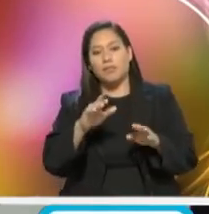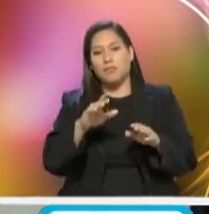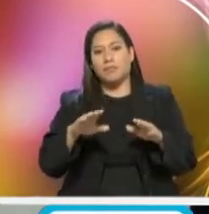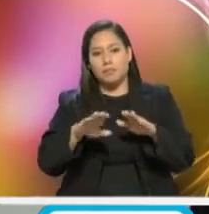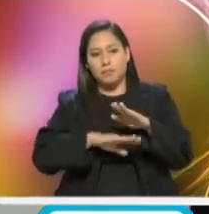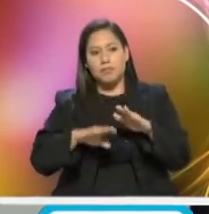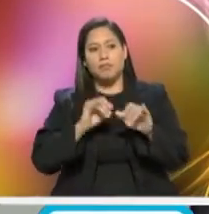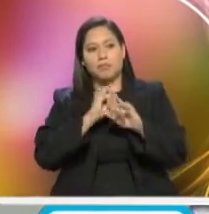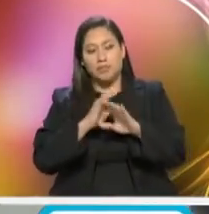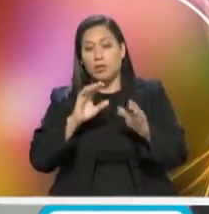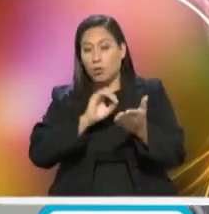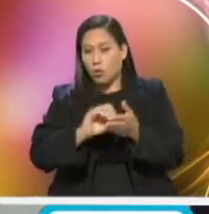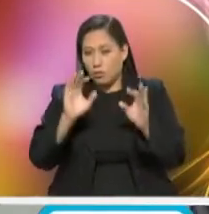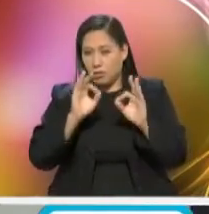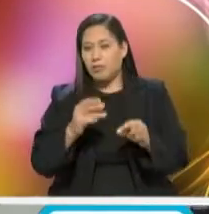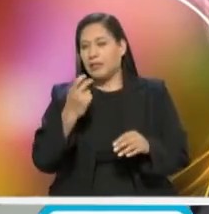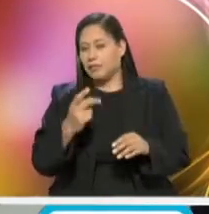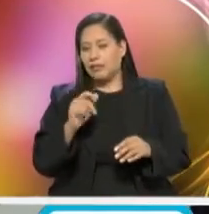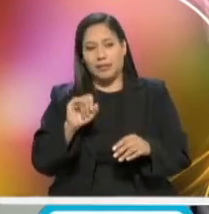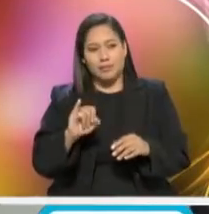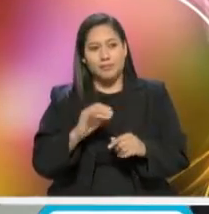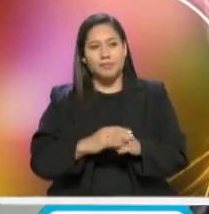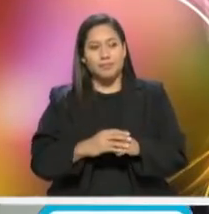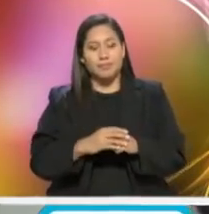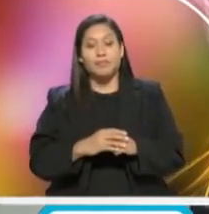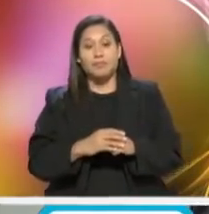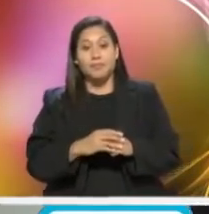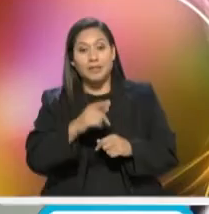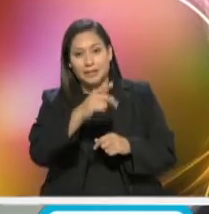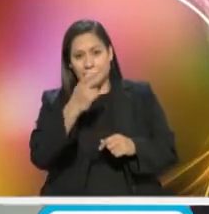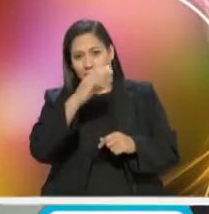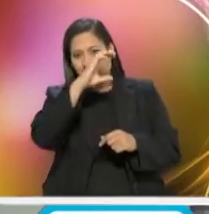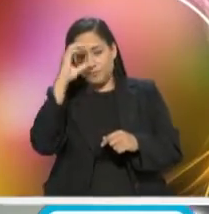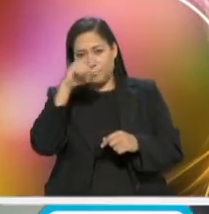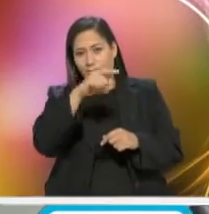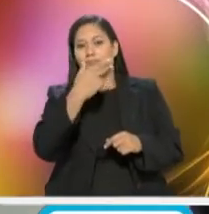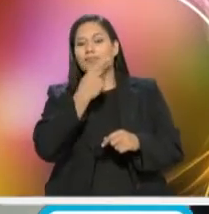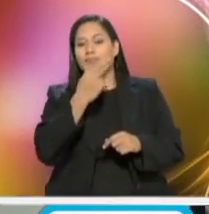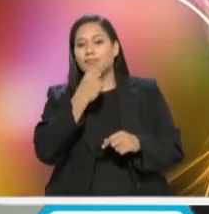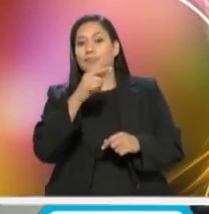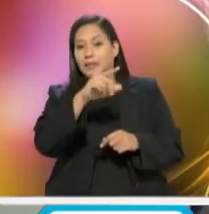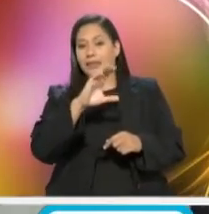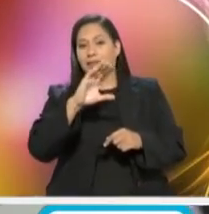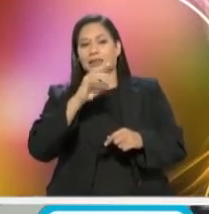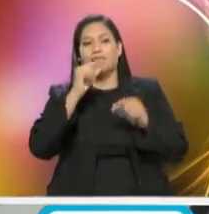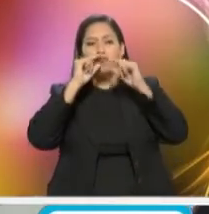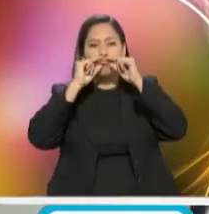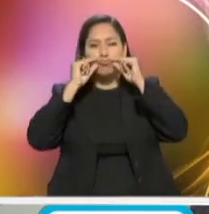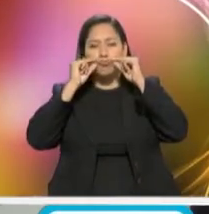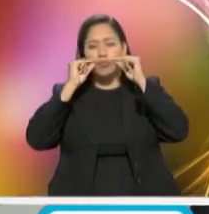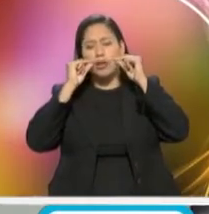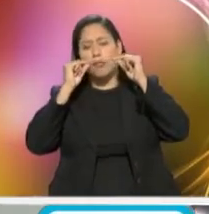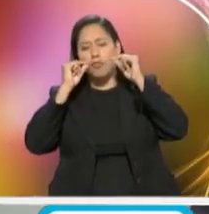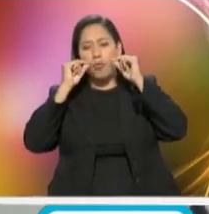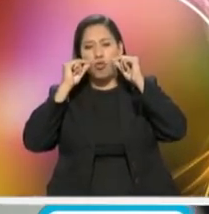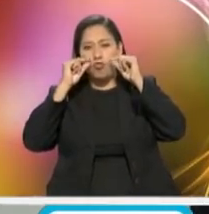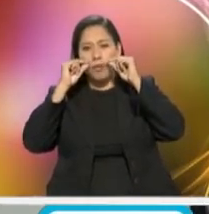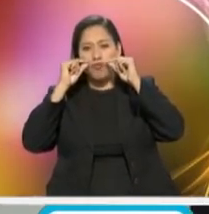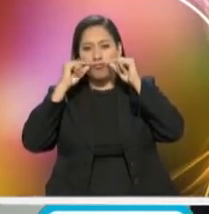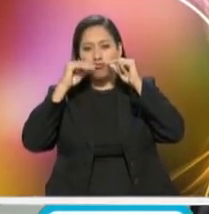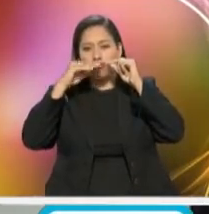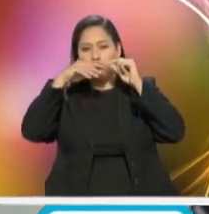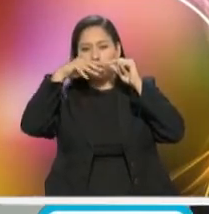Santanera, la original. Y así se iban. Mira estas imágenes. Mira nada más, ahí está el bigote que canta. Y